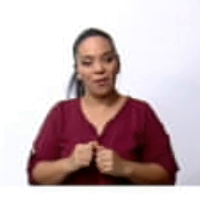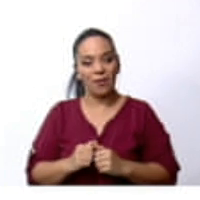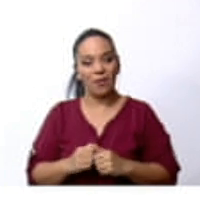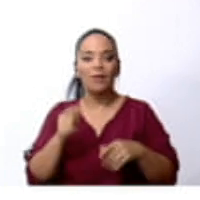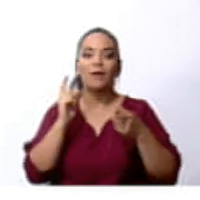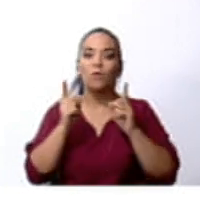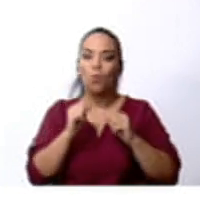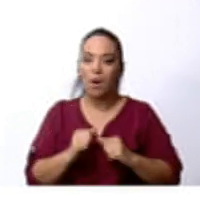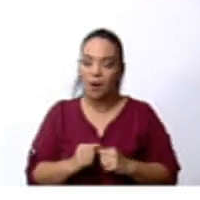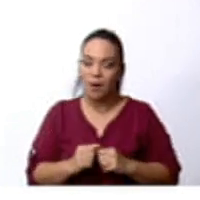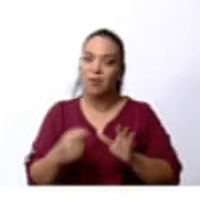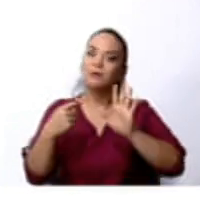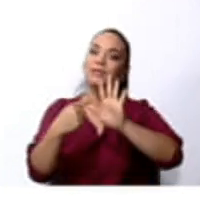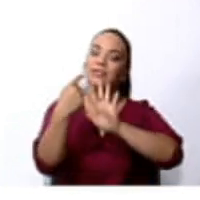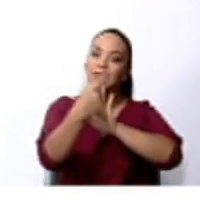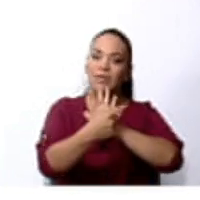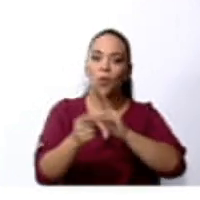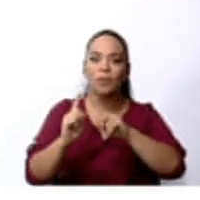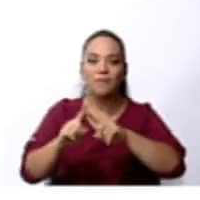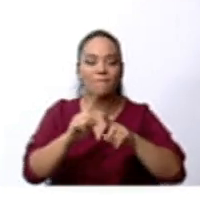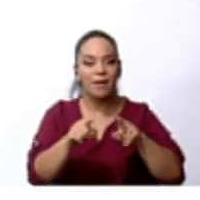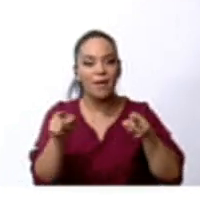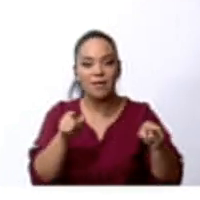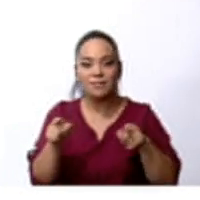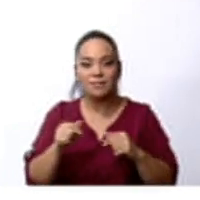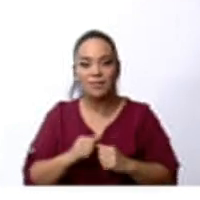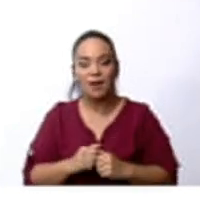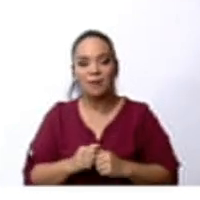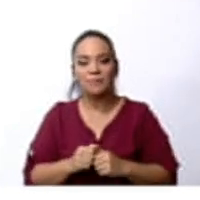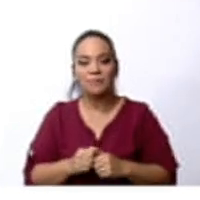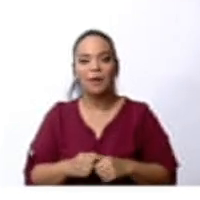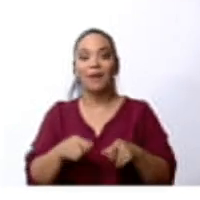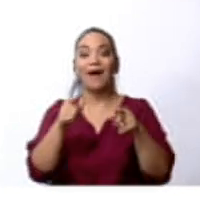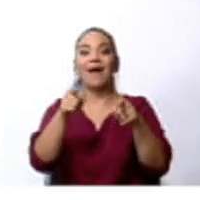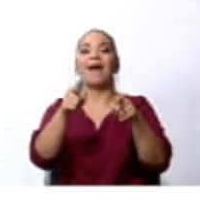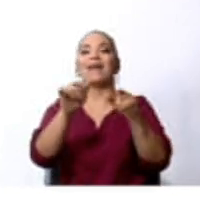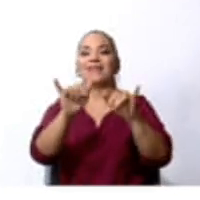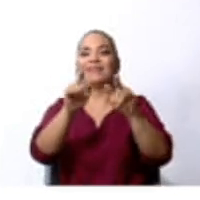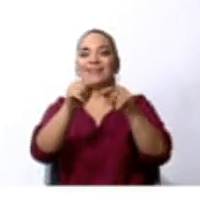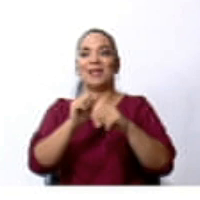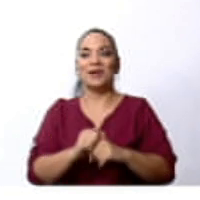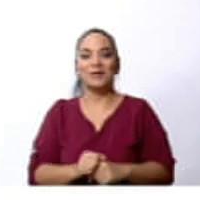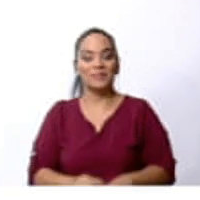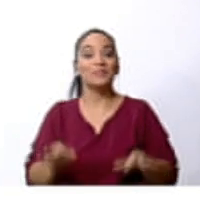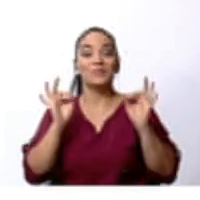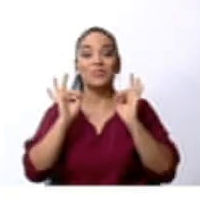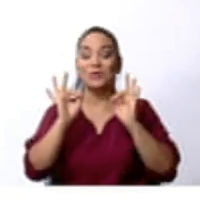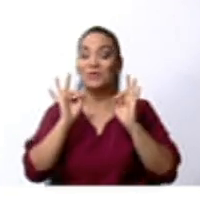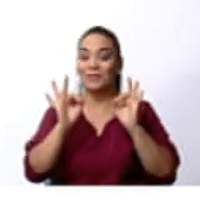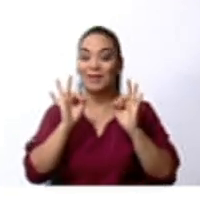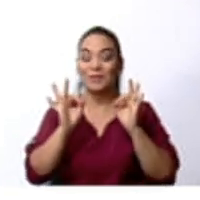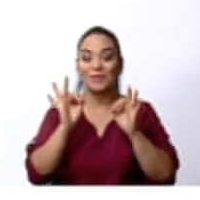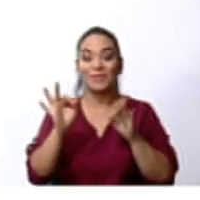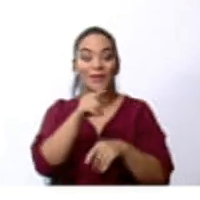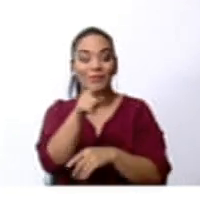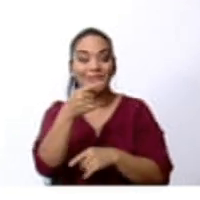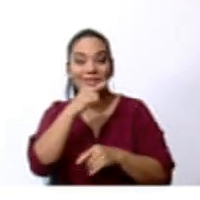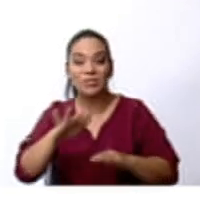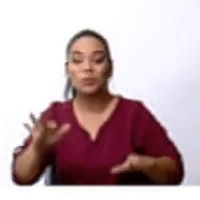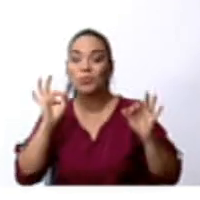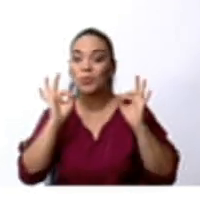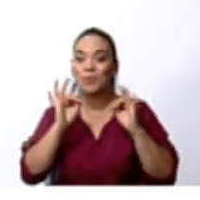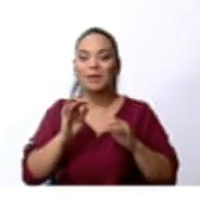cuáles son esas cinco diferencias. Sí, ahí están. Muy bien, mis niños y mis